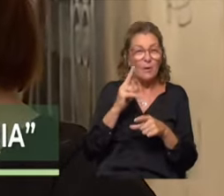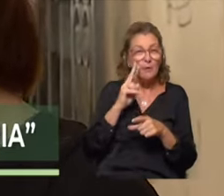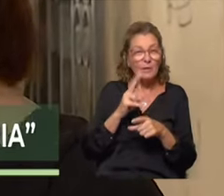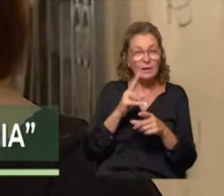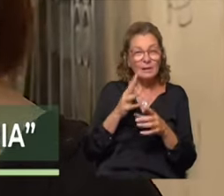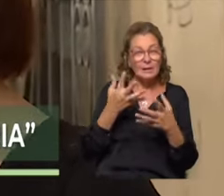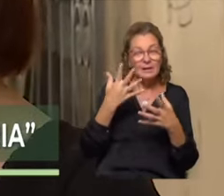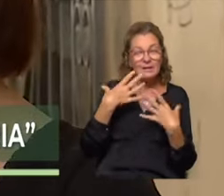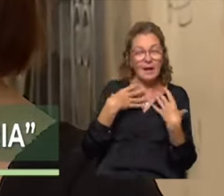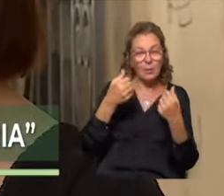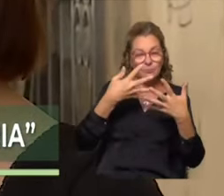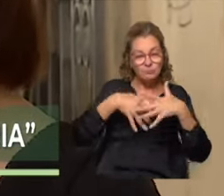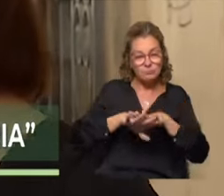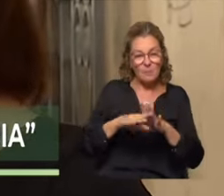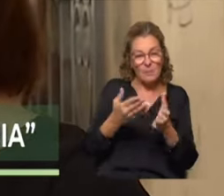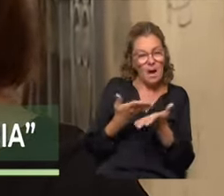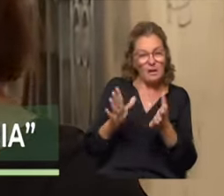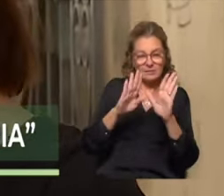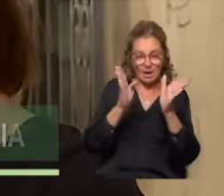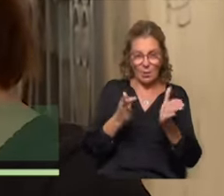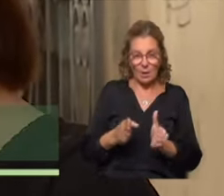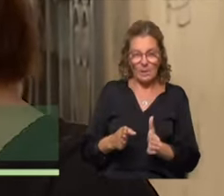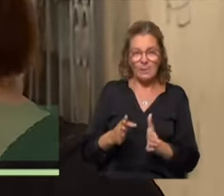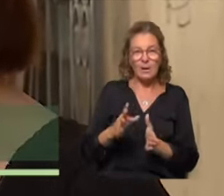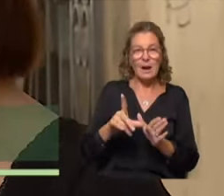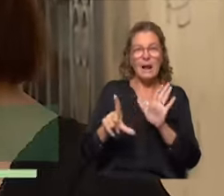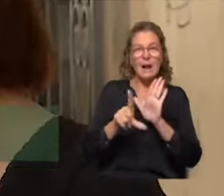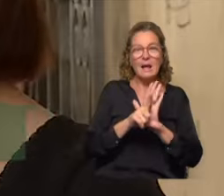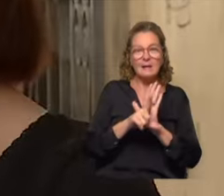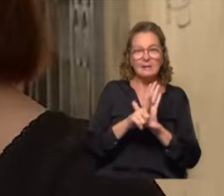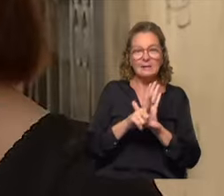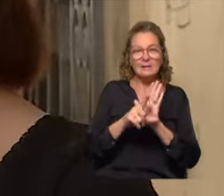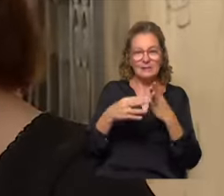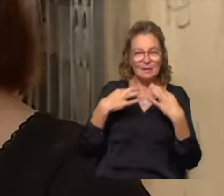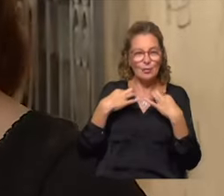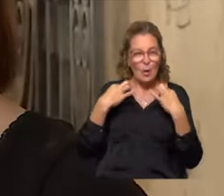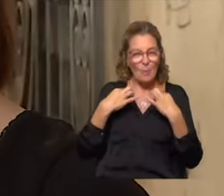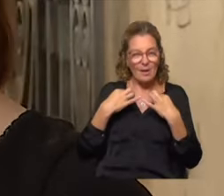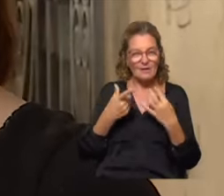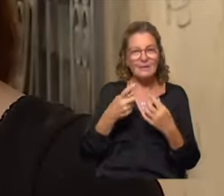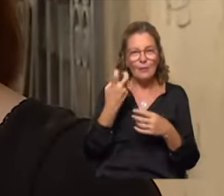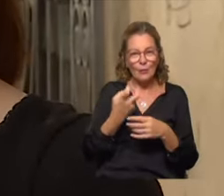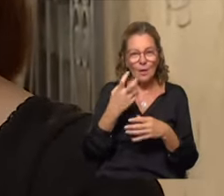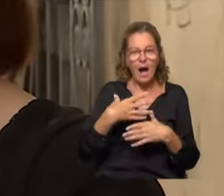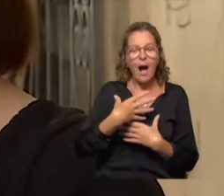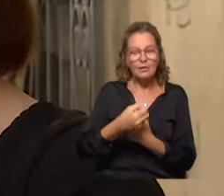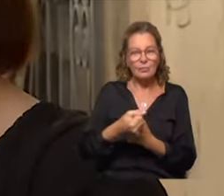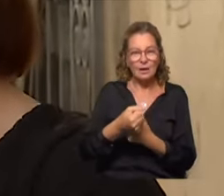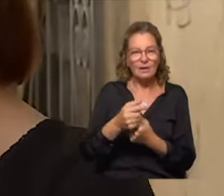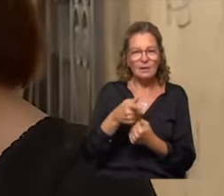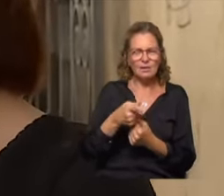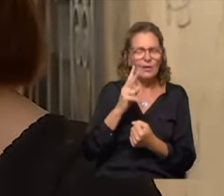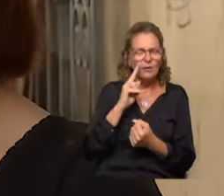salud integral más allá de la corporalidad. Y la ley de talles también busca ahí aportar un poco en esto que tiene que ver sobre todo con la